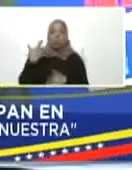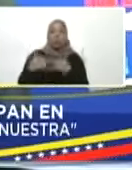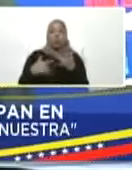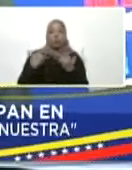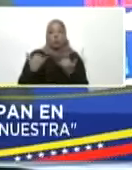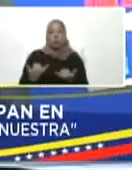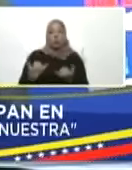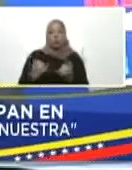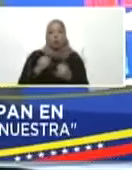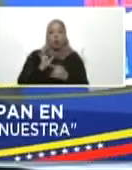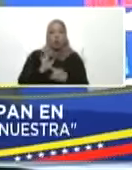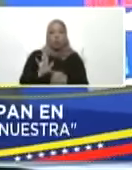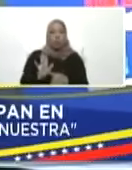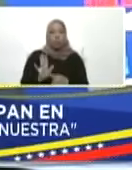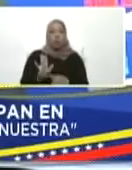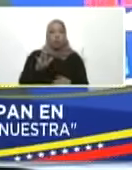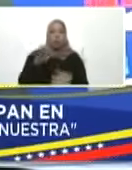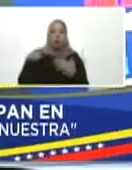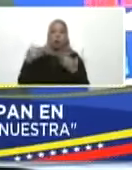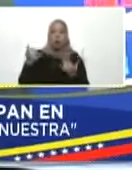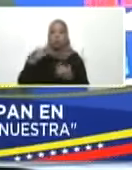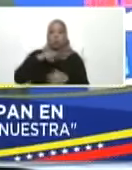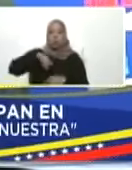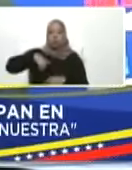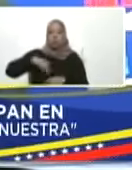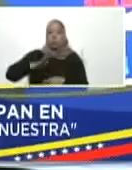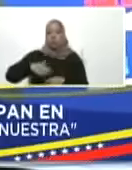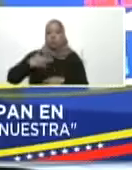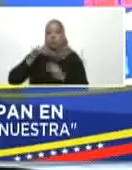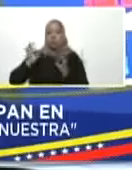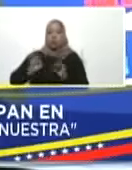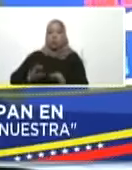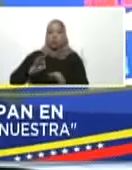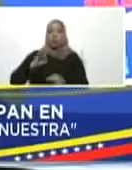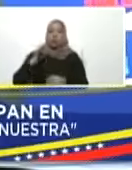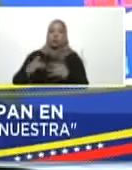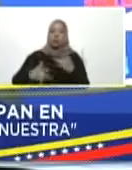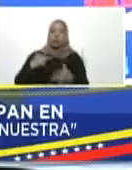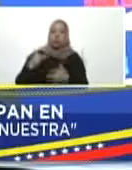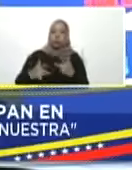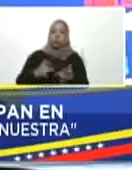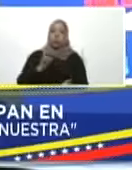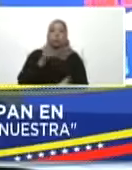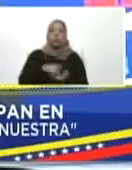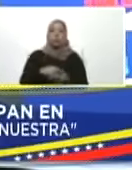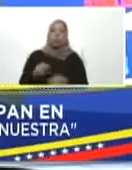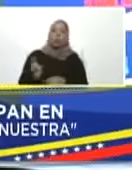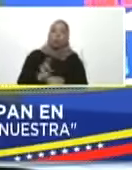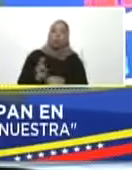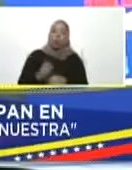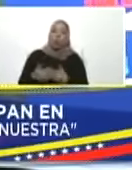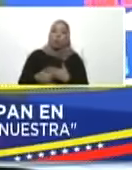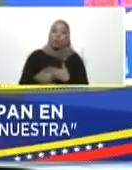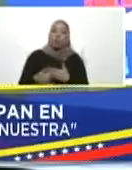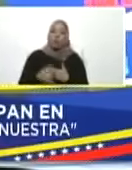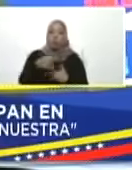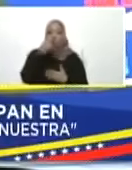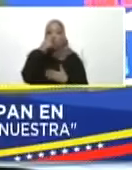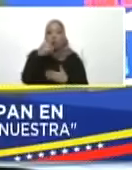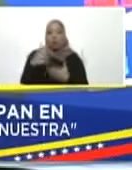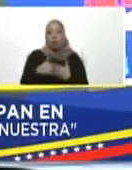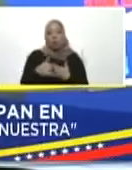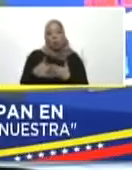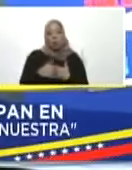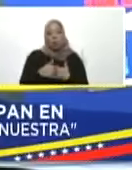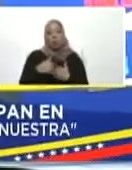ha demostrado que no va a permitir que se afecte o se ataque o se